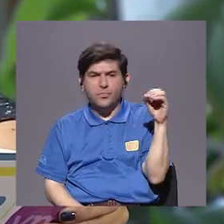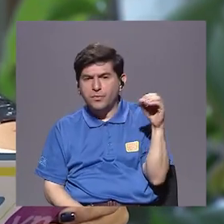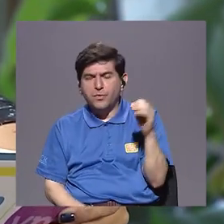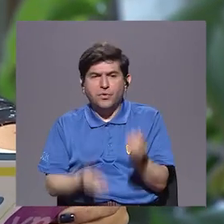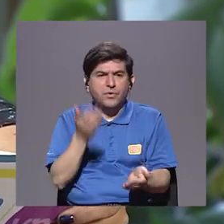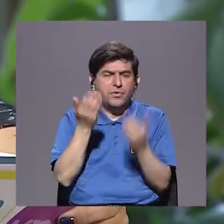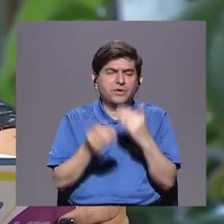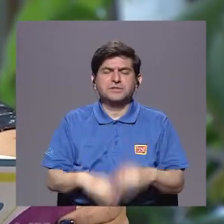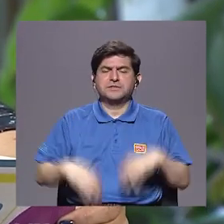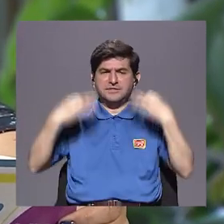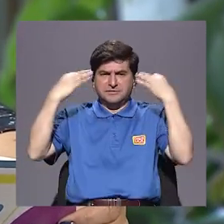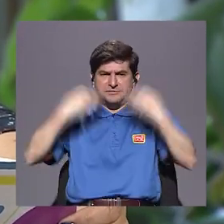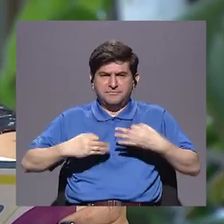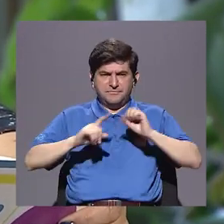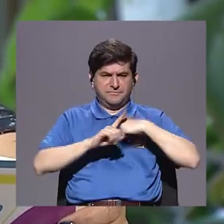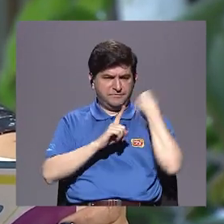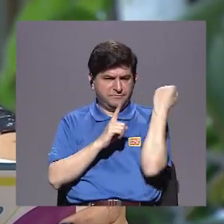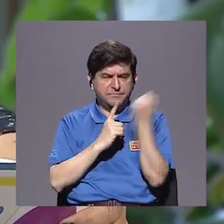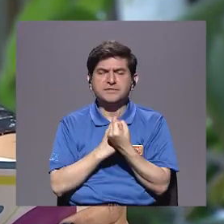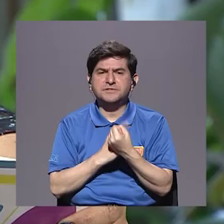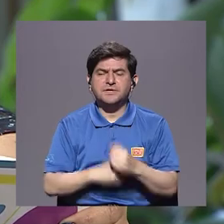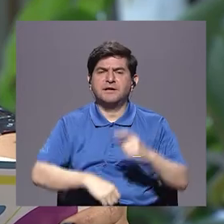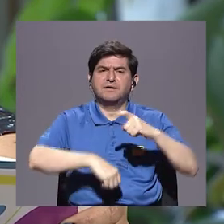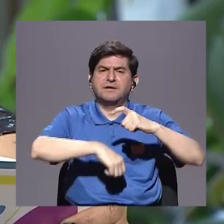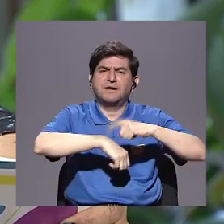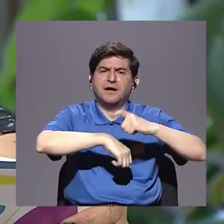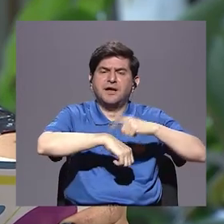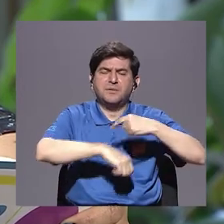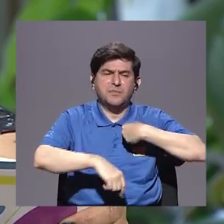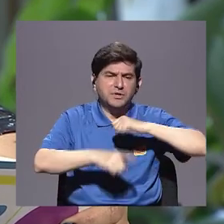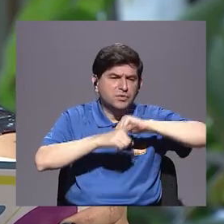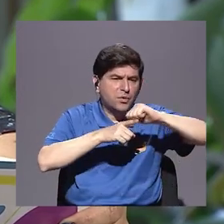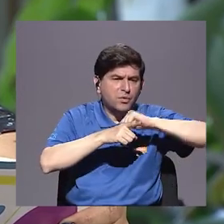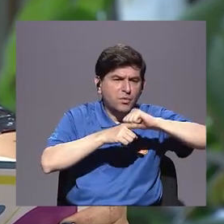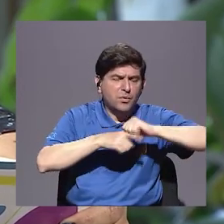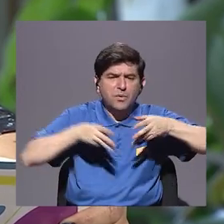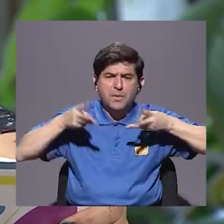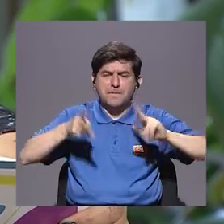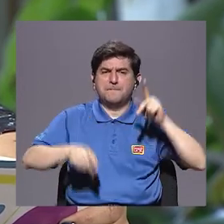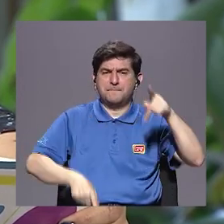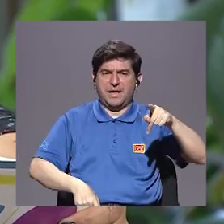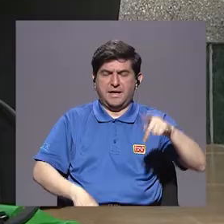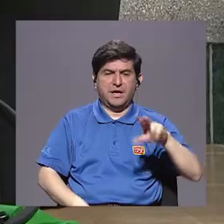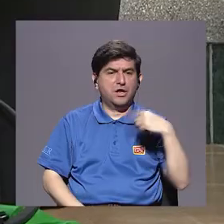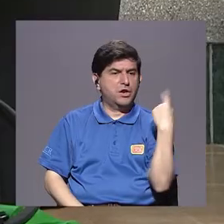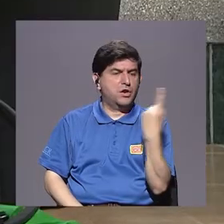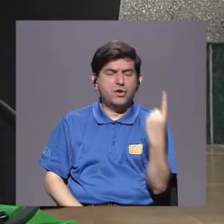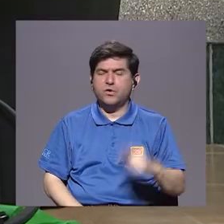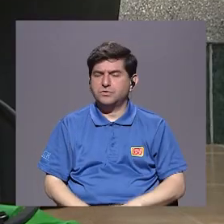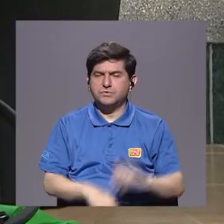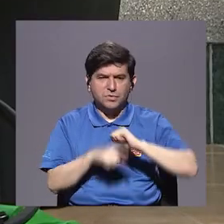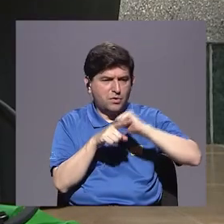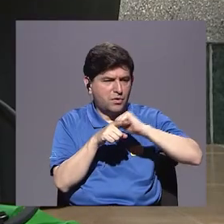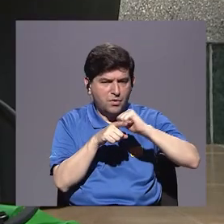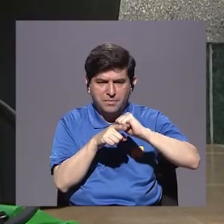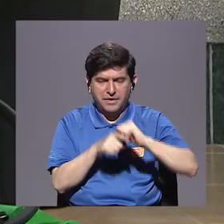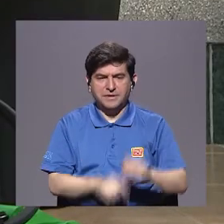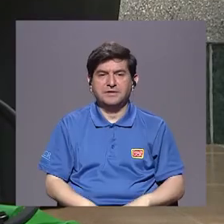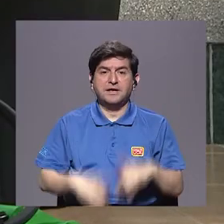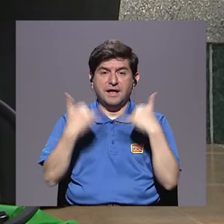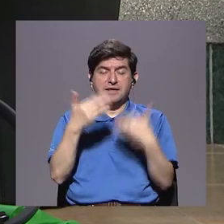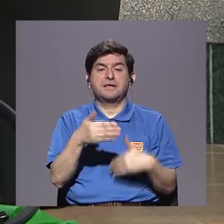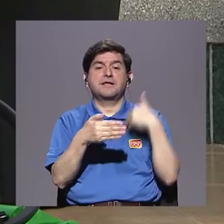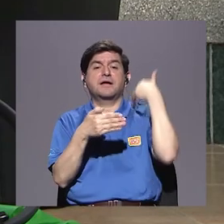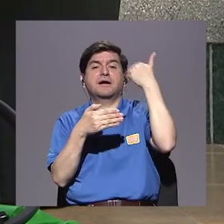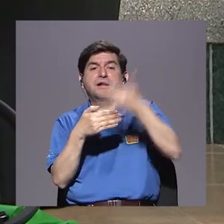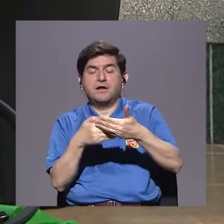nivel, ¿verdad?, físico, cuando uno practica Pilates, no solo durante la práctica del